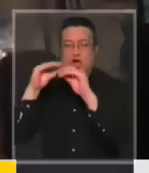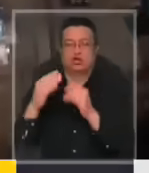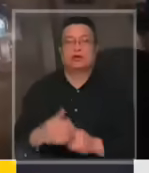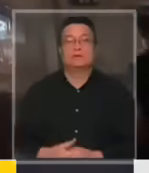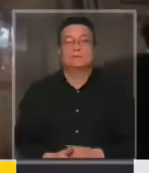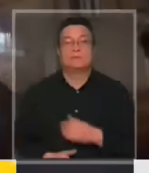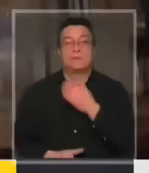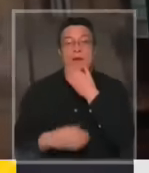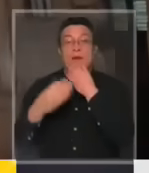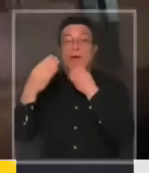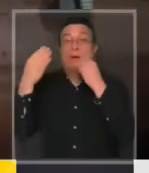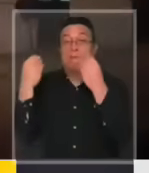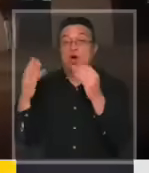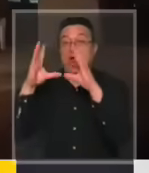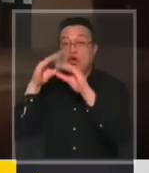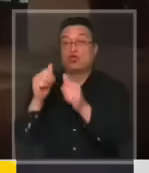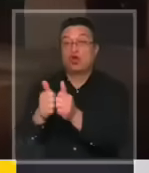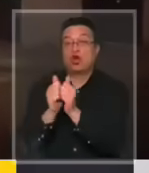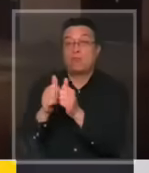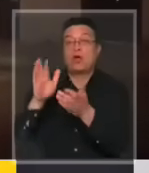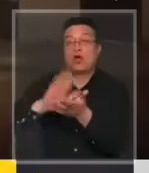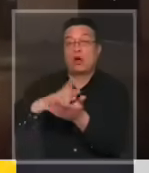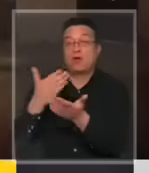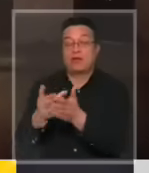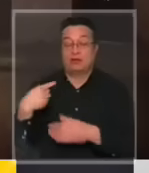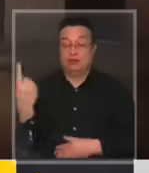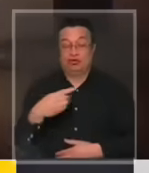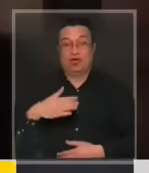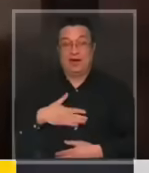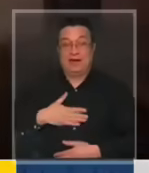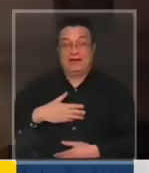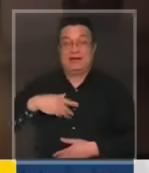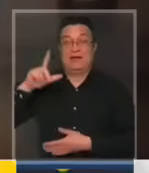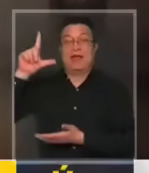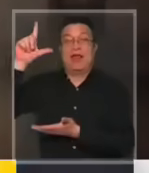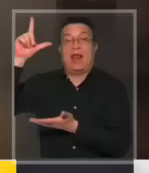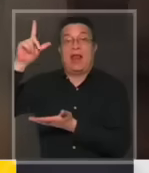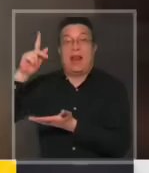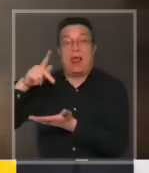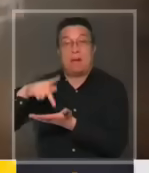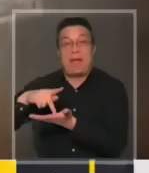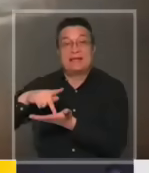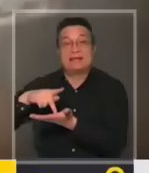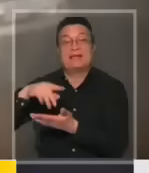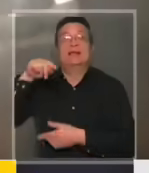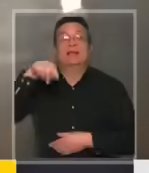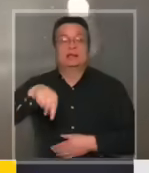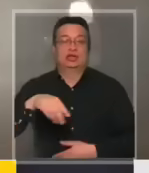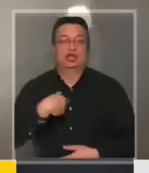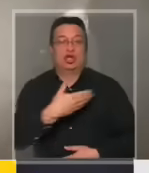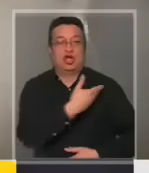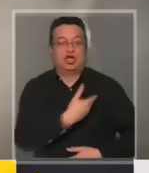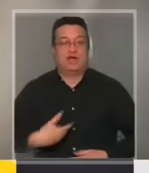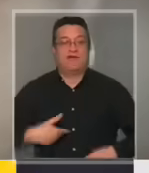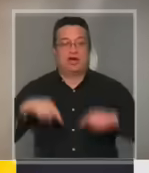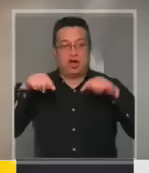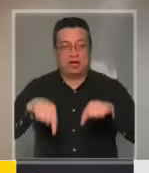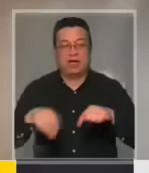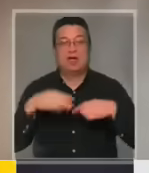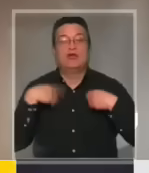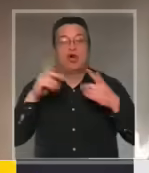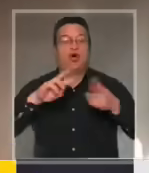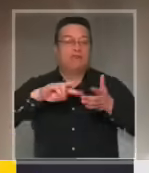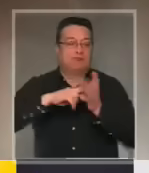Buenas noches, compañeros. ¿Cómo están? Nosotros acá desde la ciudad de La Paz, sede de gobierno. Sí, después de todo este conflicto que